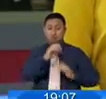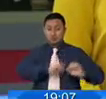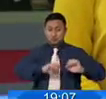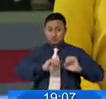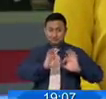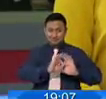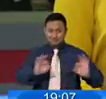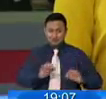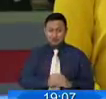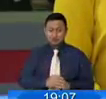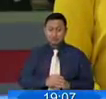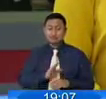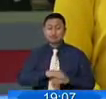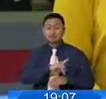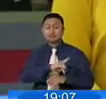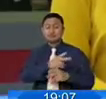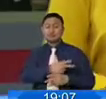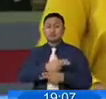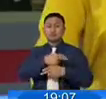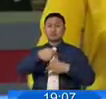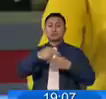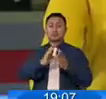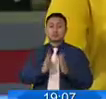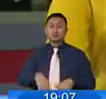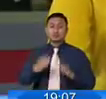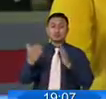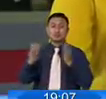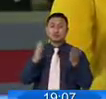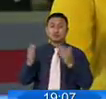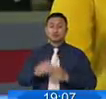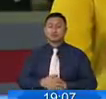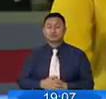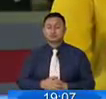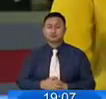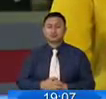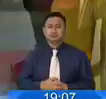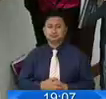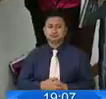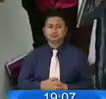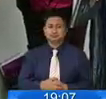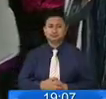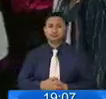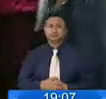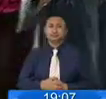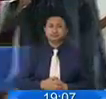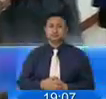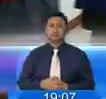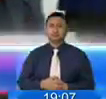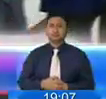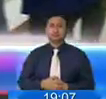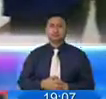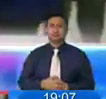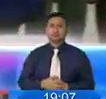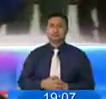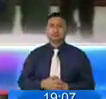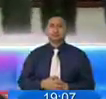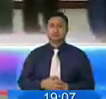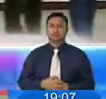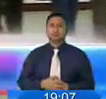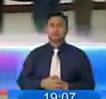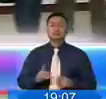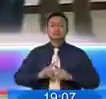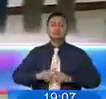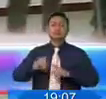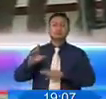evaluación desarrollado por el Consejo de Participación Ciudadana y Control Social Transitorio. Respaldada por varios representantes